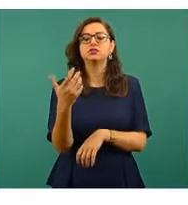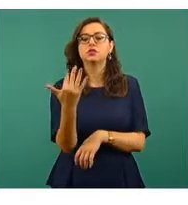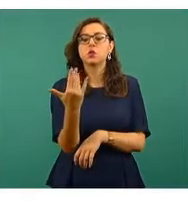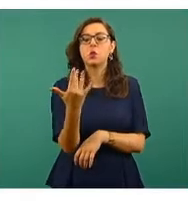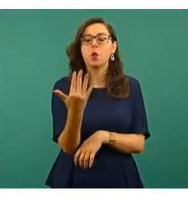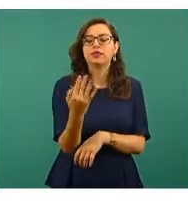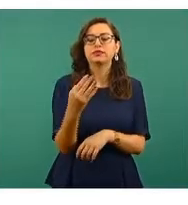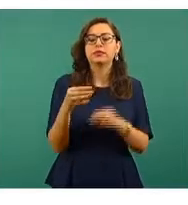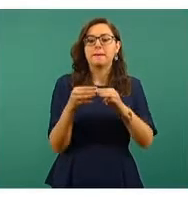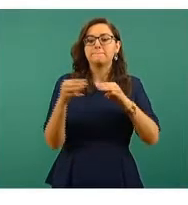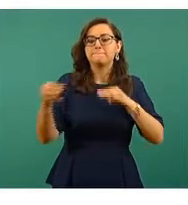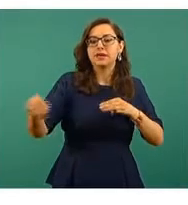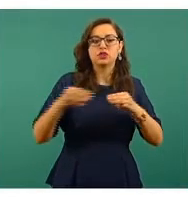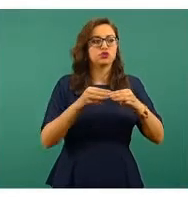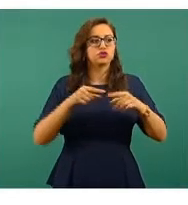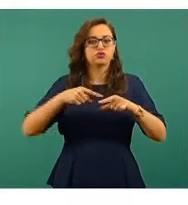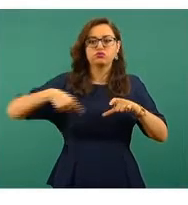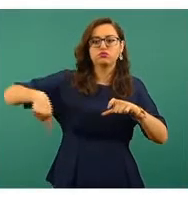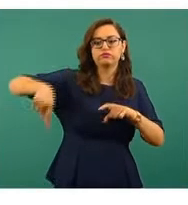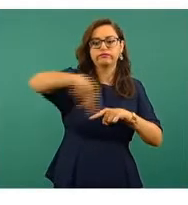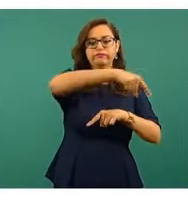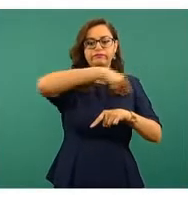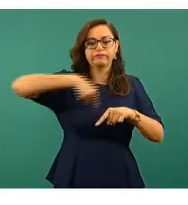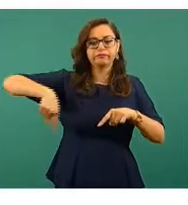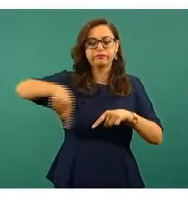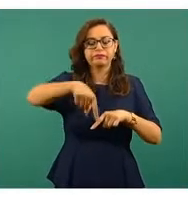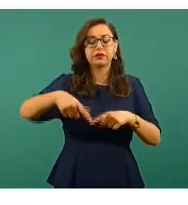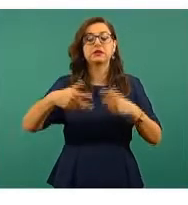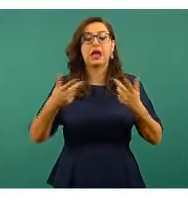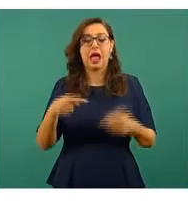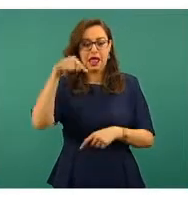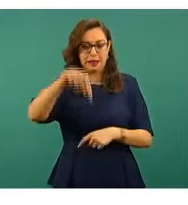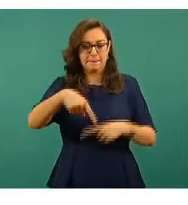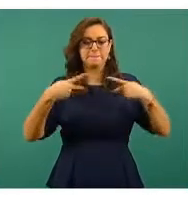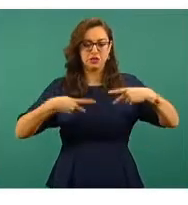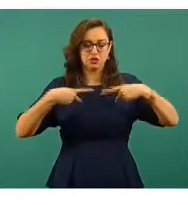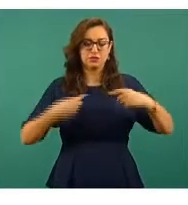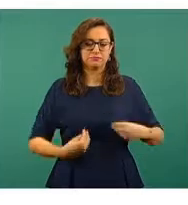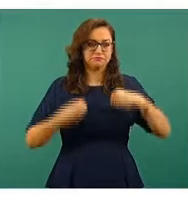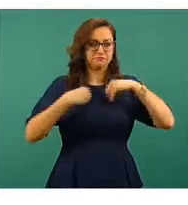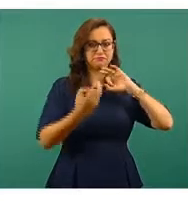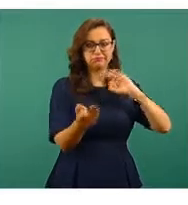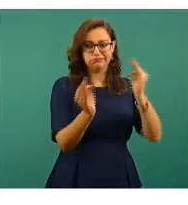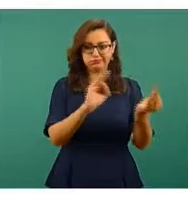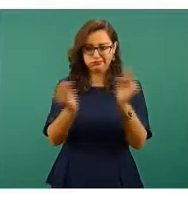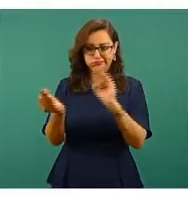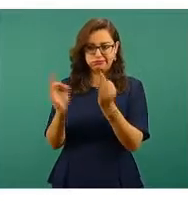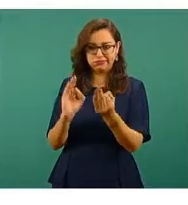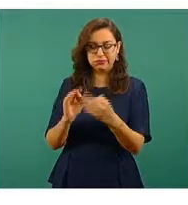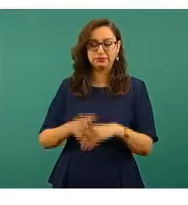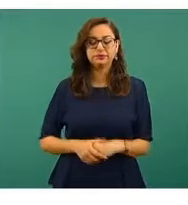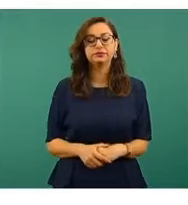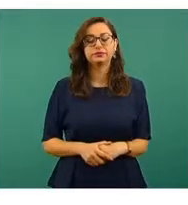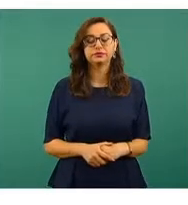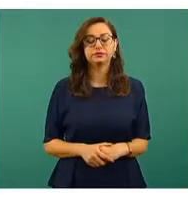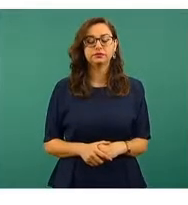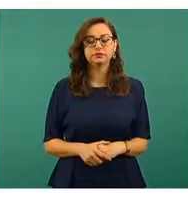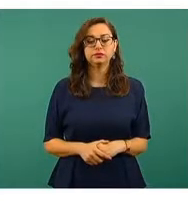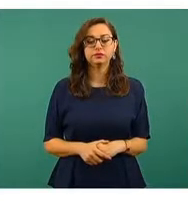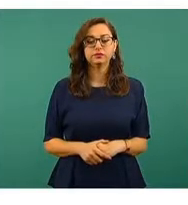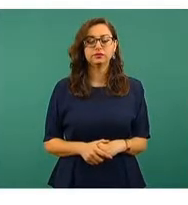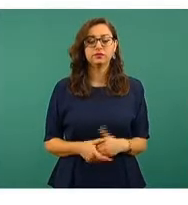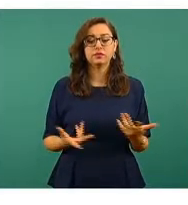una de nuestras diferentes intervenciones, la población que habita en esos radios de influencia. El total de inversión